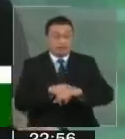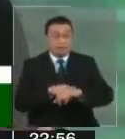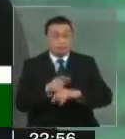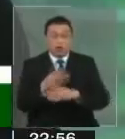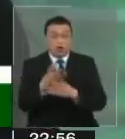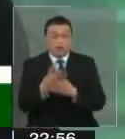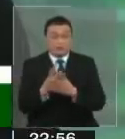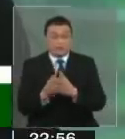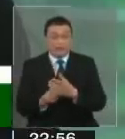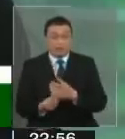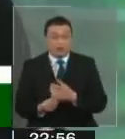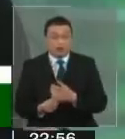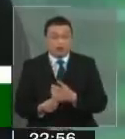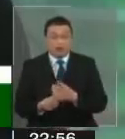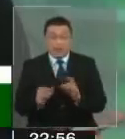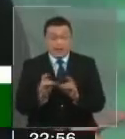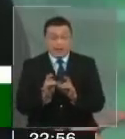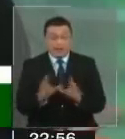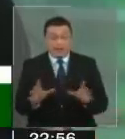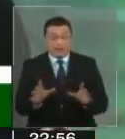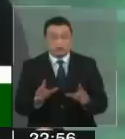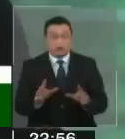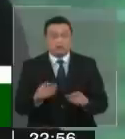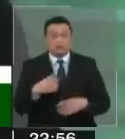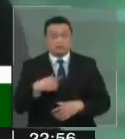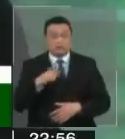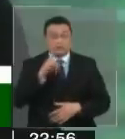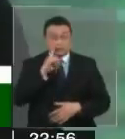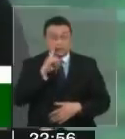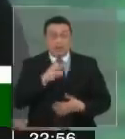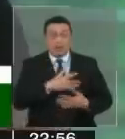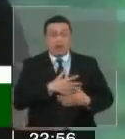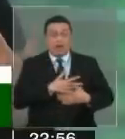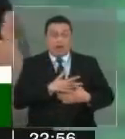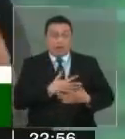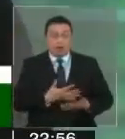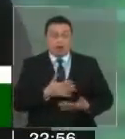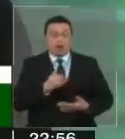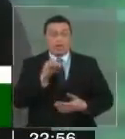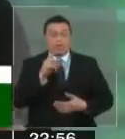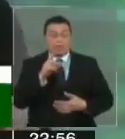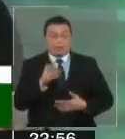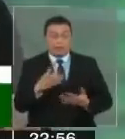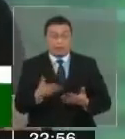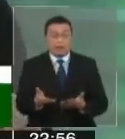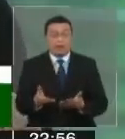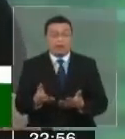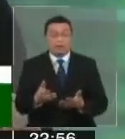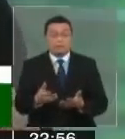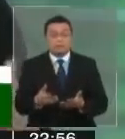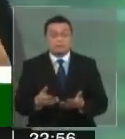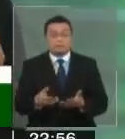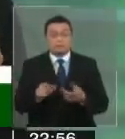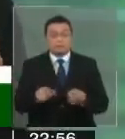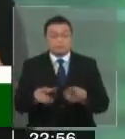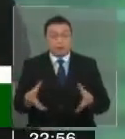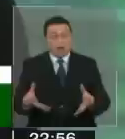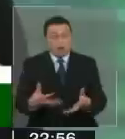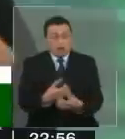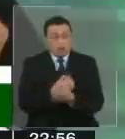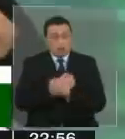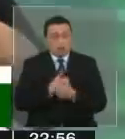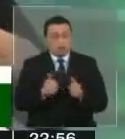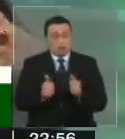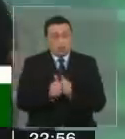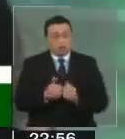está listo, tener el amor también, así como he tenido el amor para tenerlo